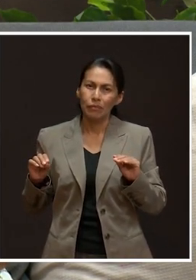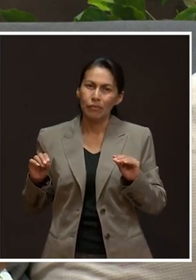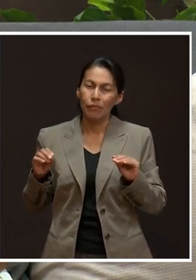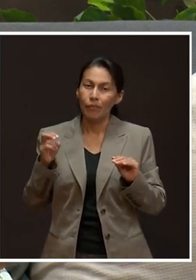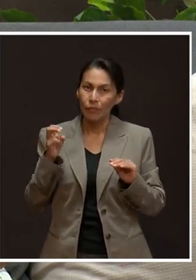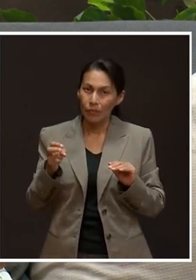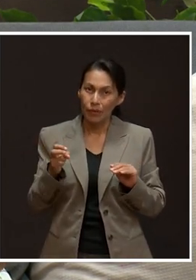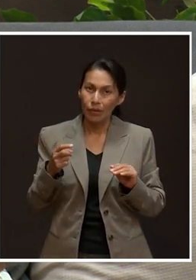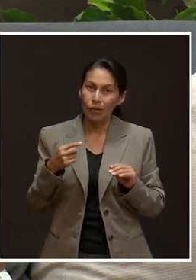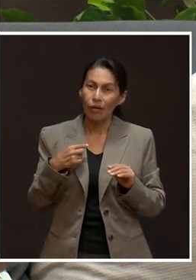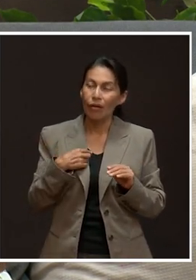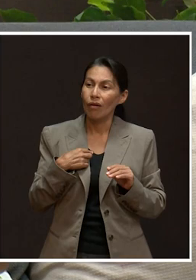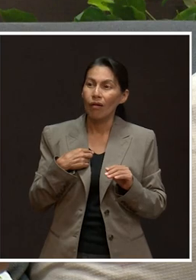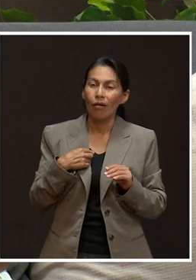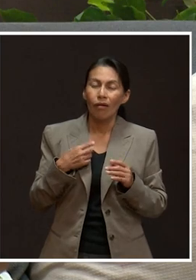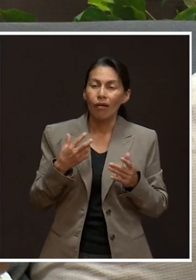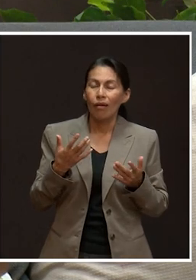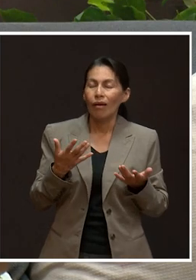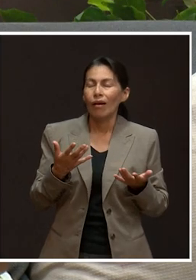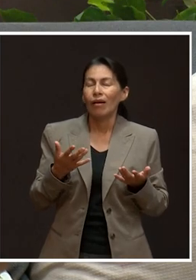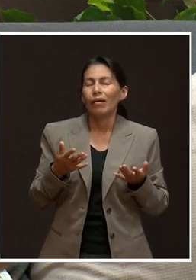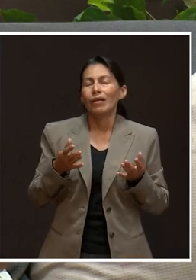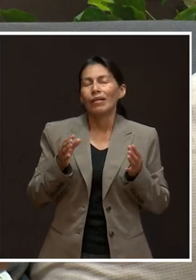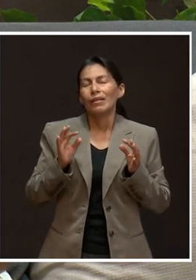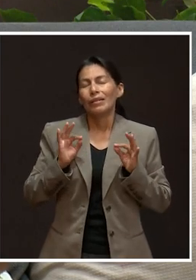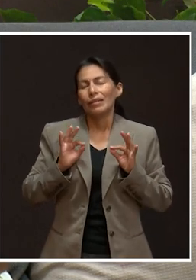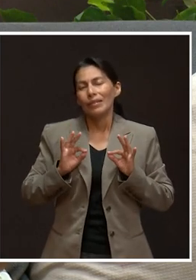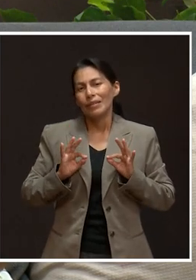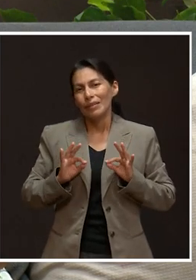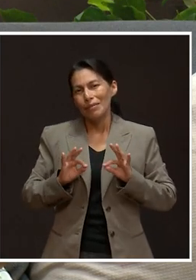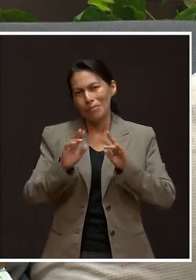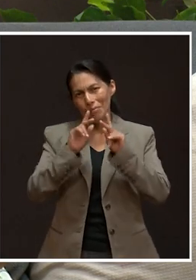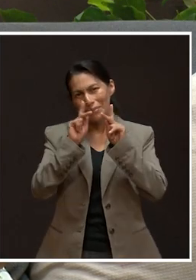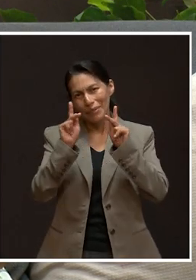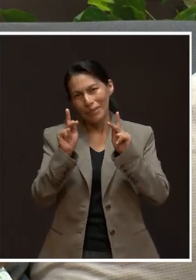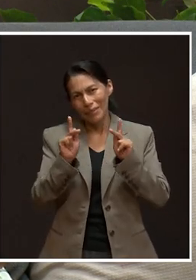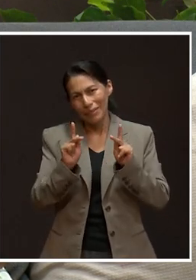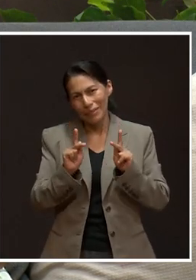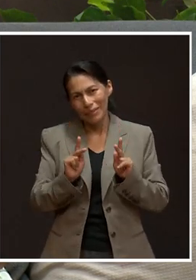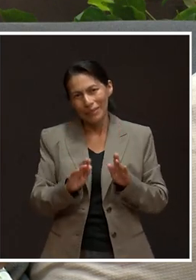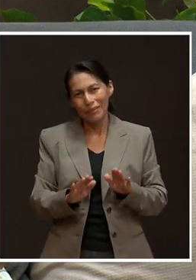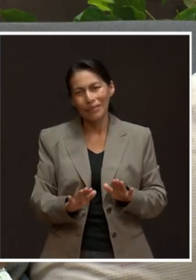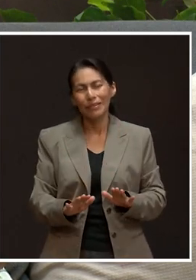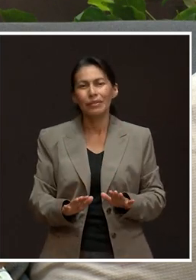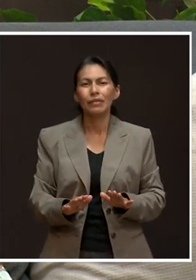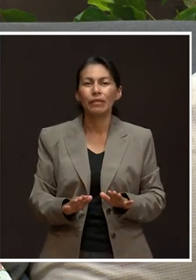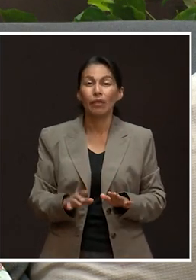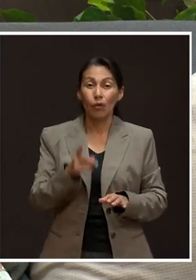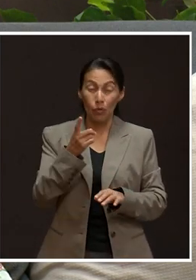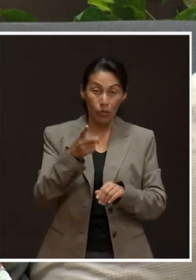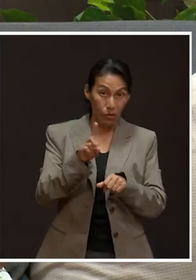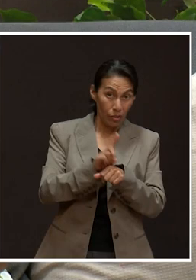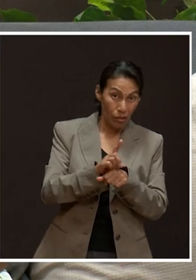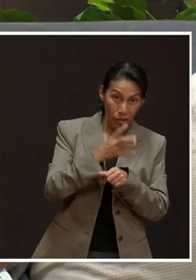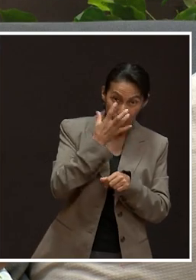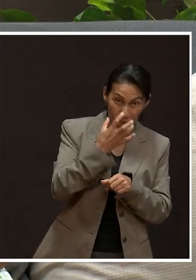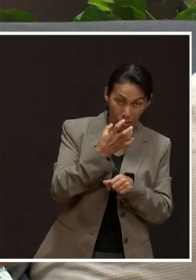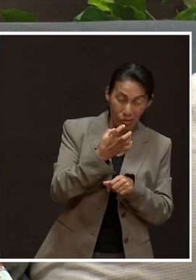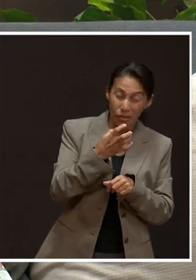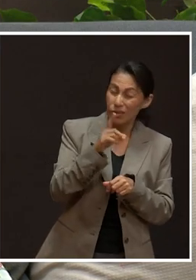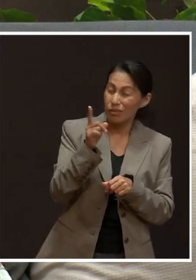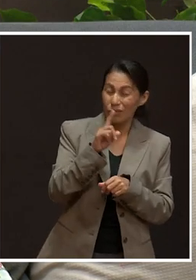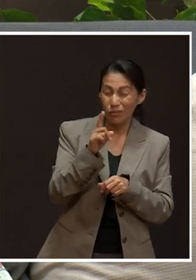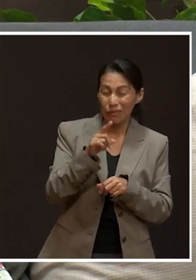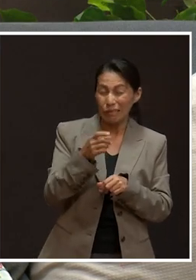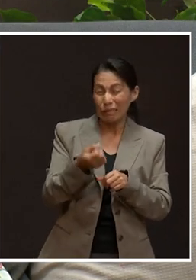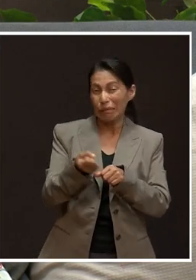mejorando. Entonces yo dije, bueno, ya hay paz en mi corazón. Porque no fue un día que estuve triste,